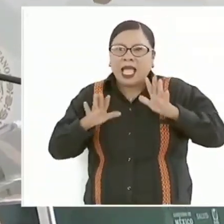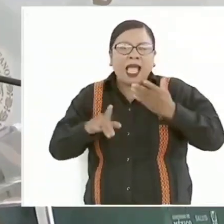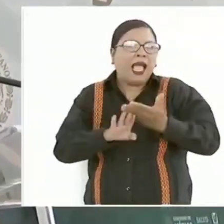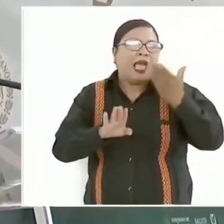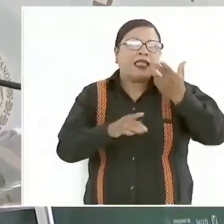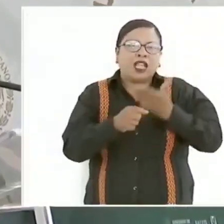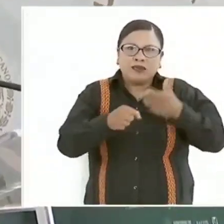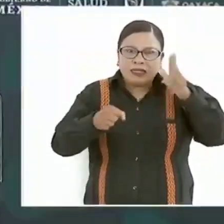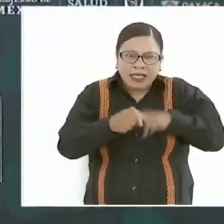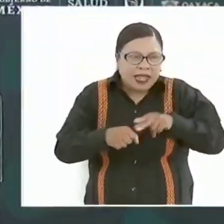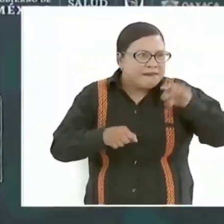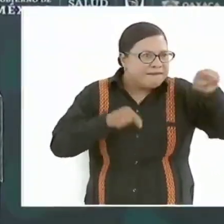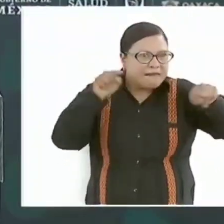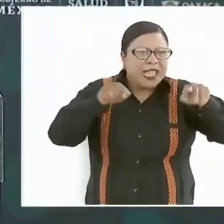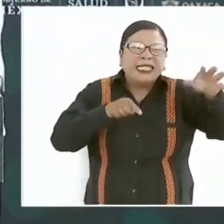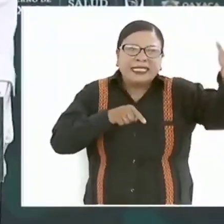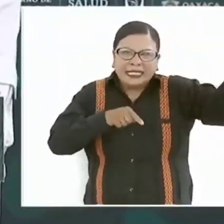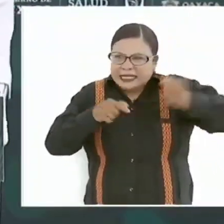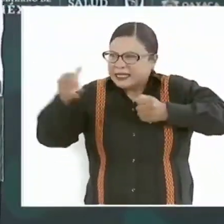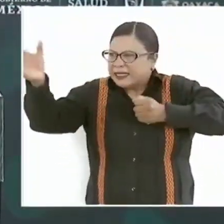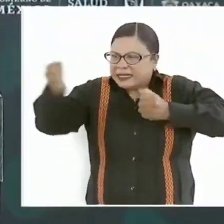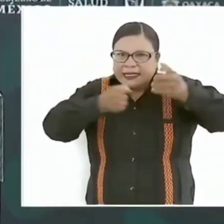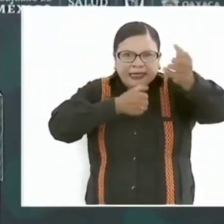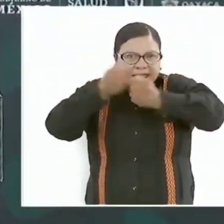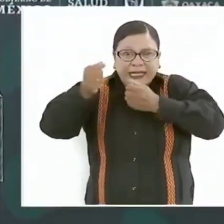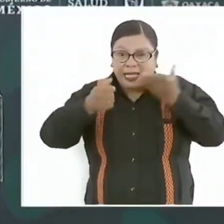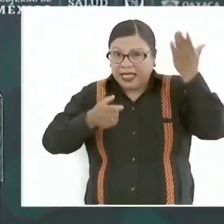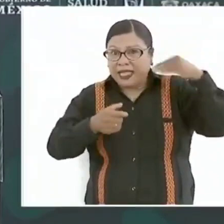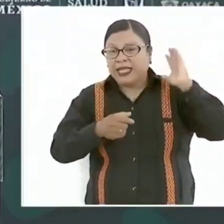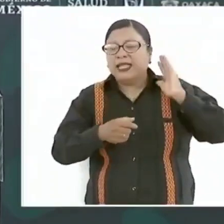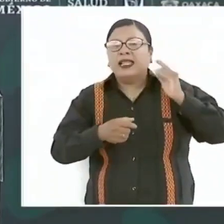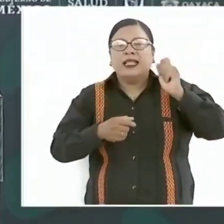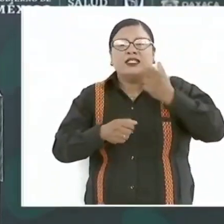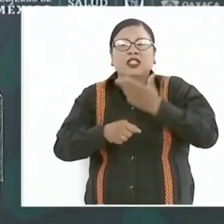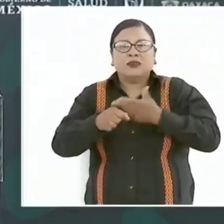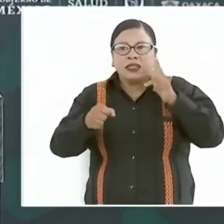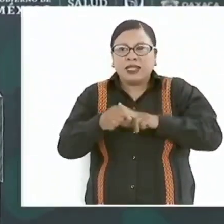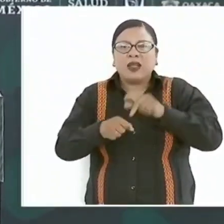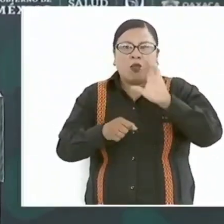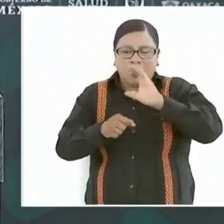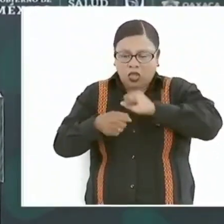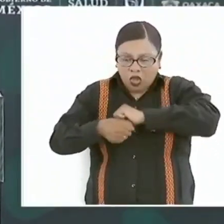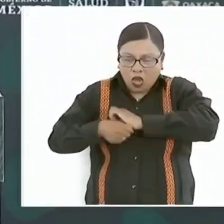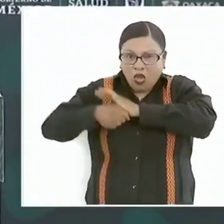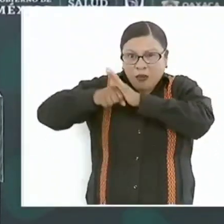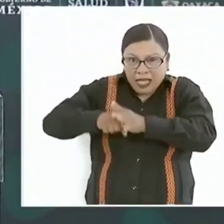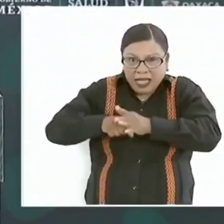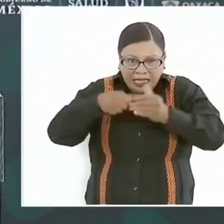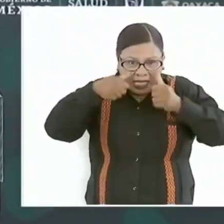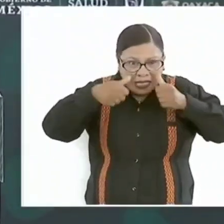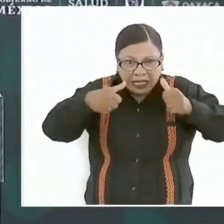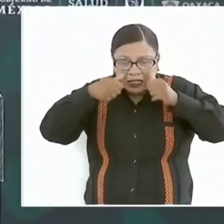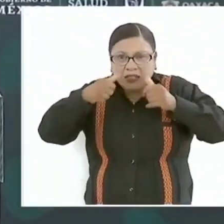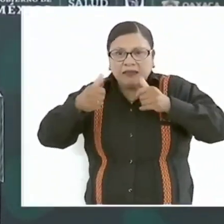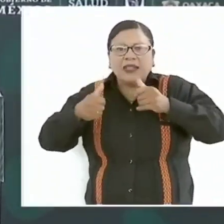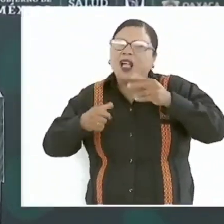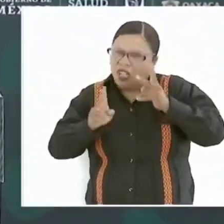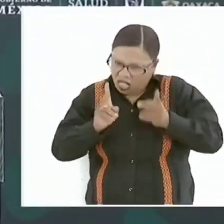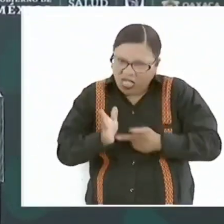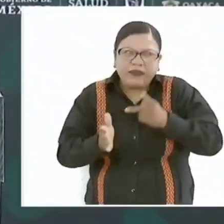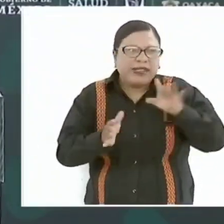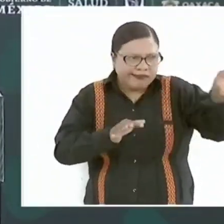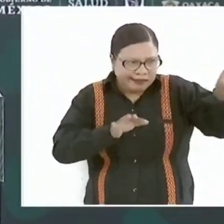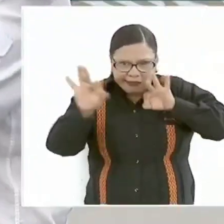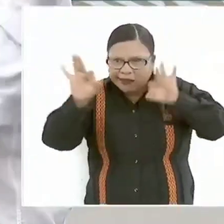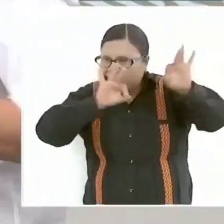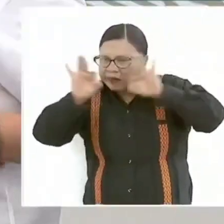hospital, y ese es nuestro compromiso. Los que han estado en este hospital en la parte de COVID, volverlos a invitar a que ahora formen parte del